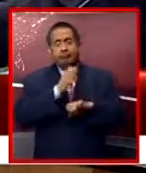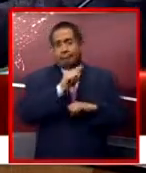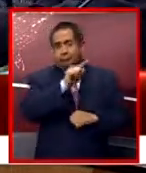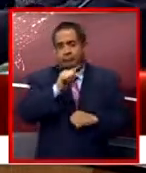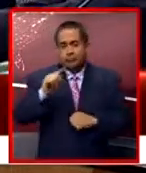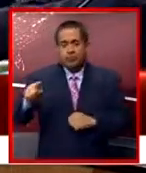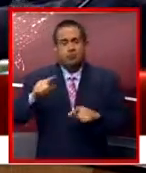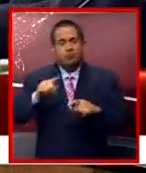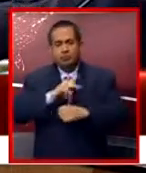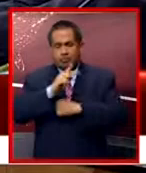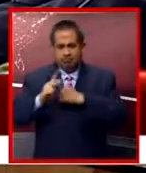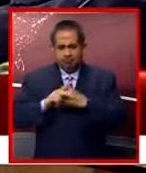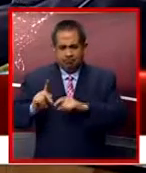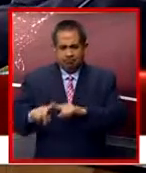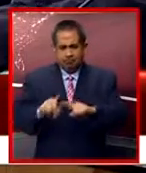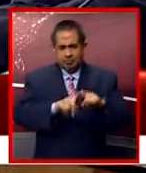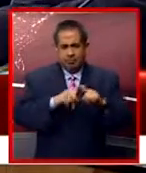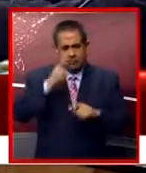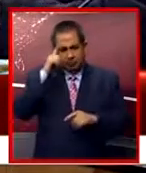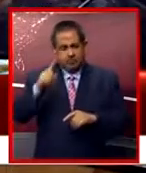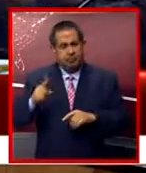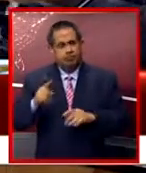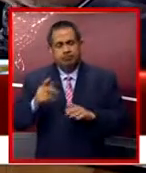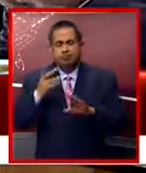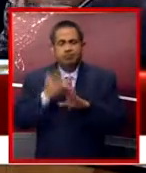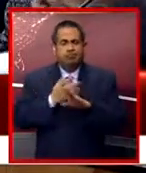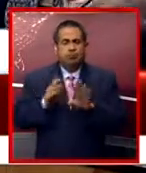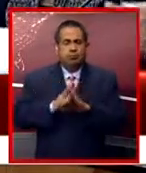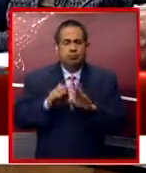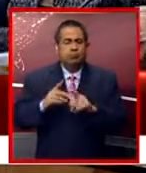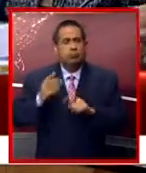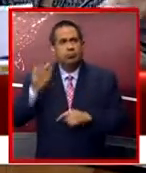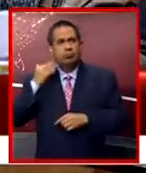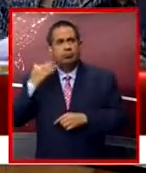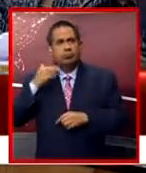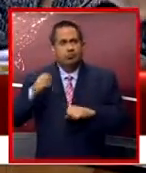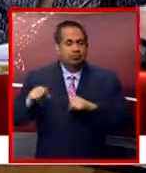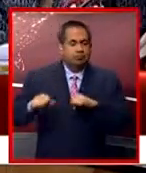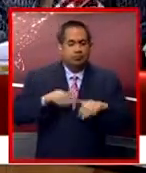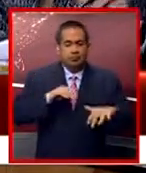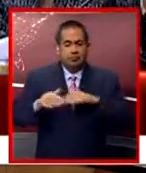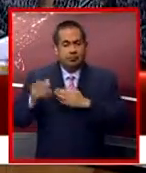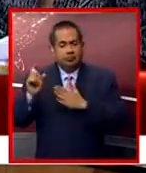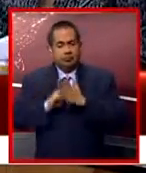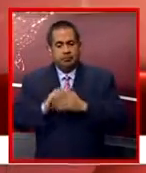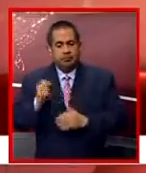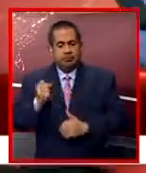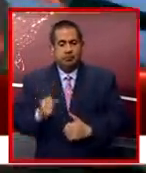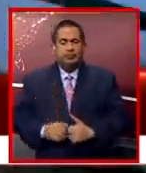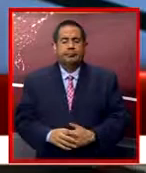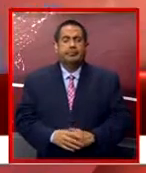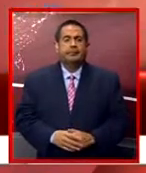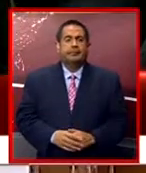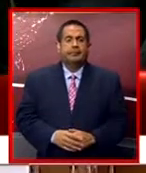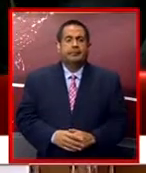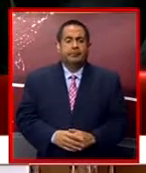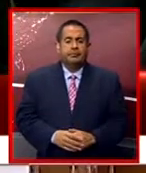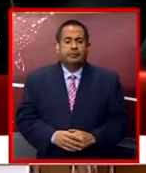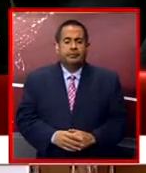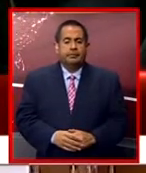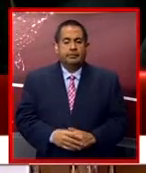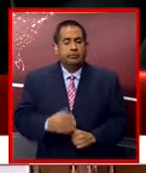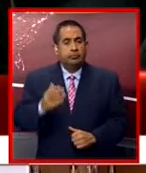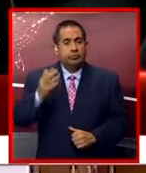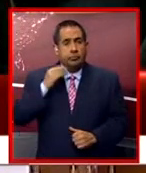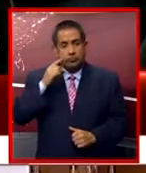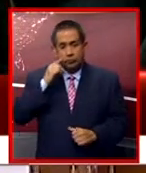las regiones del país que fueron afectadas por los pasados sismos del mes de septiembre. Cuando